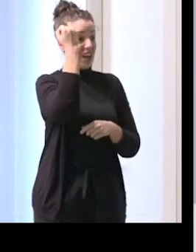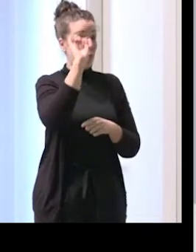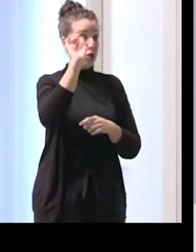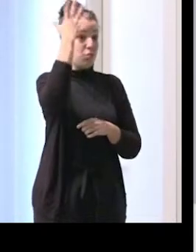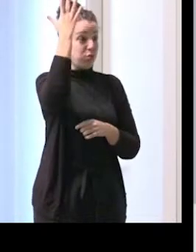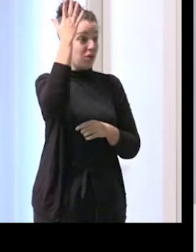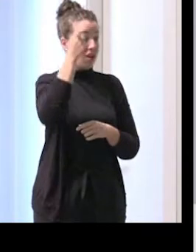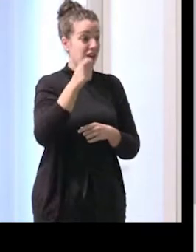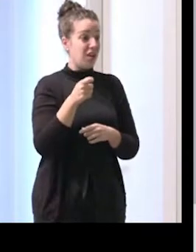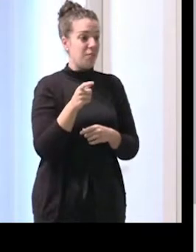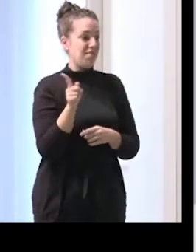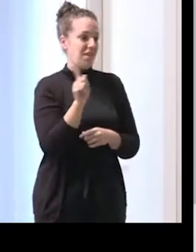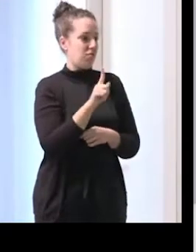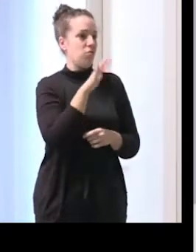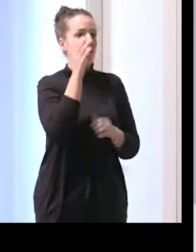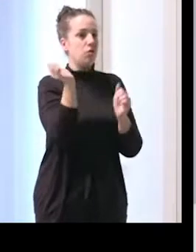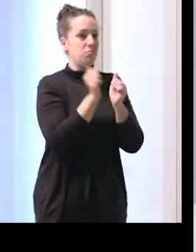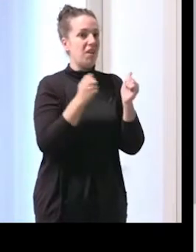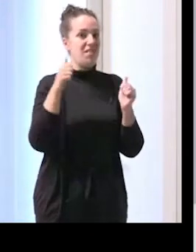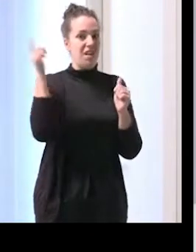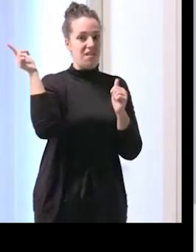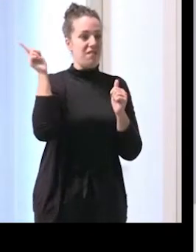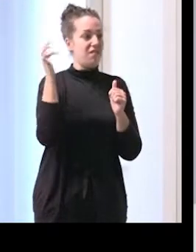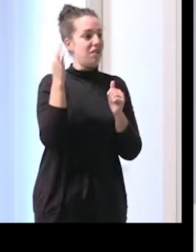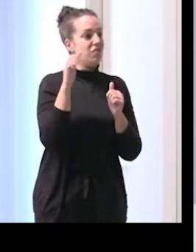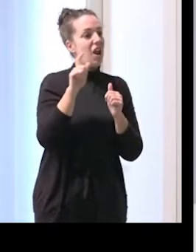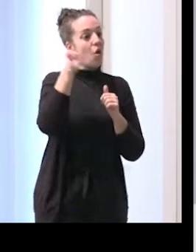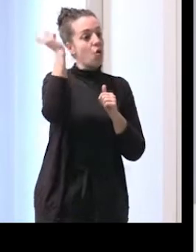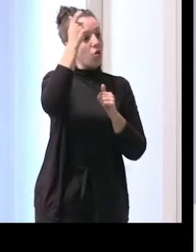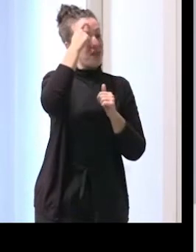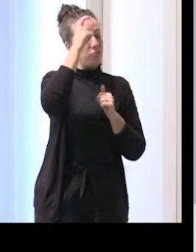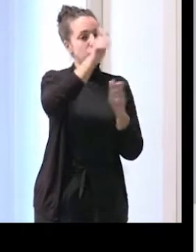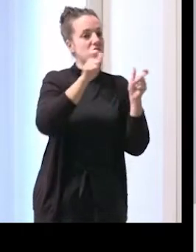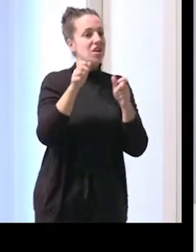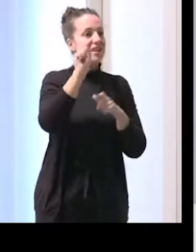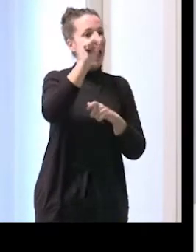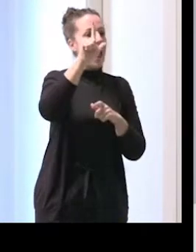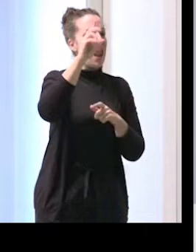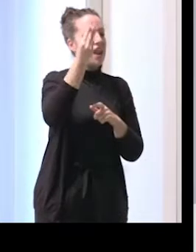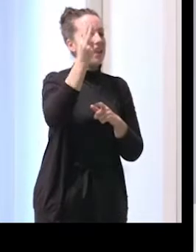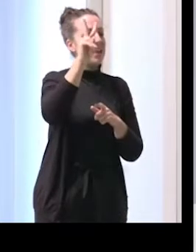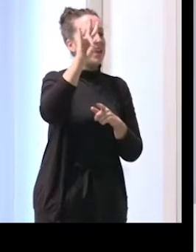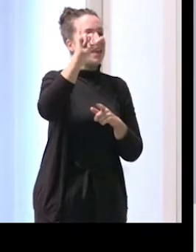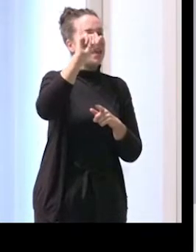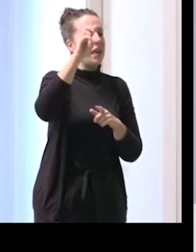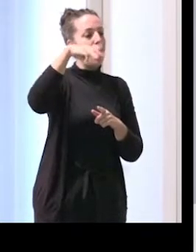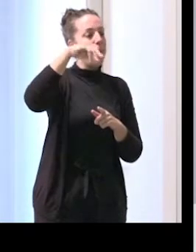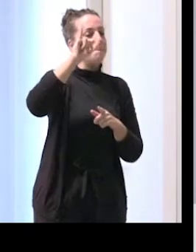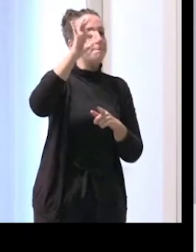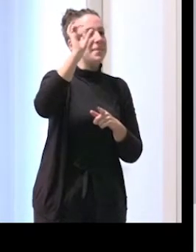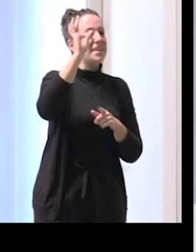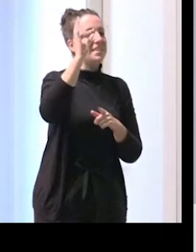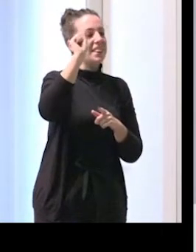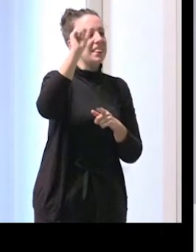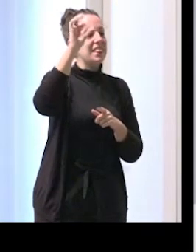la piedra filosofal era un concepto que desarrollaron los alquimistas en la Edad Media y era esta idea quimérica